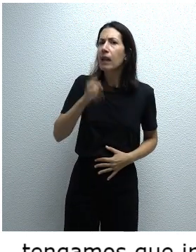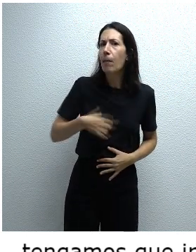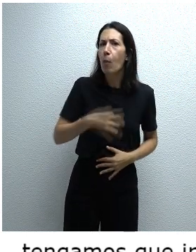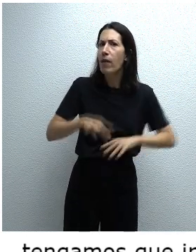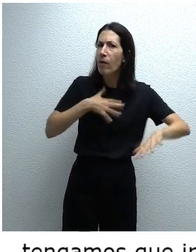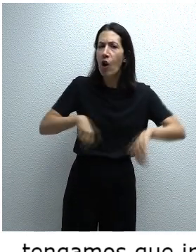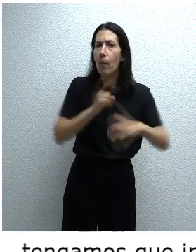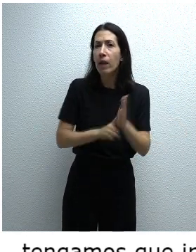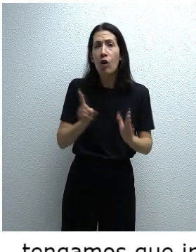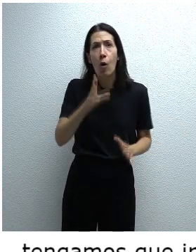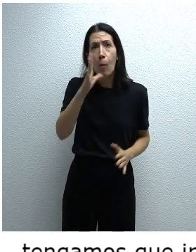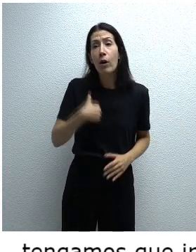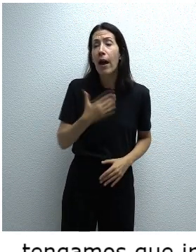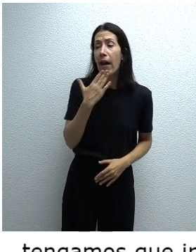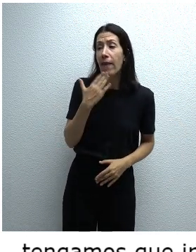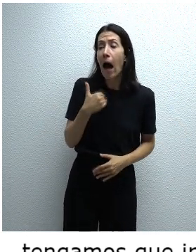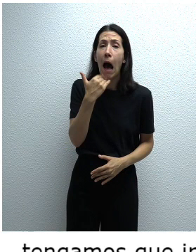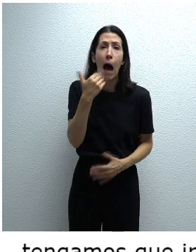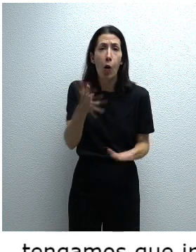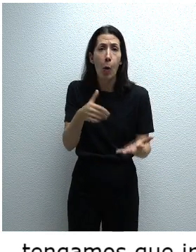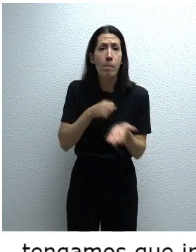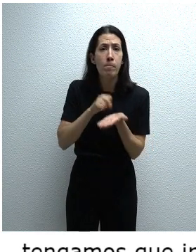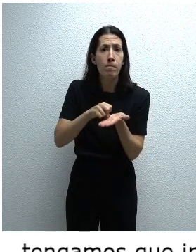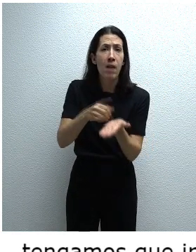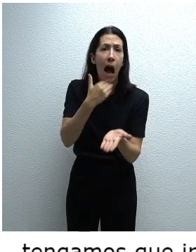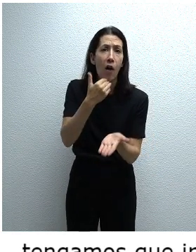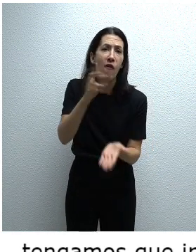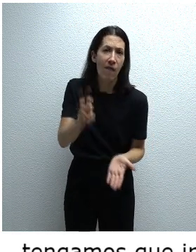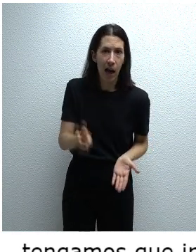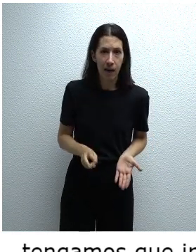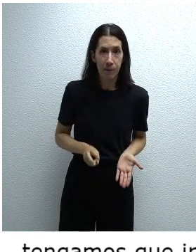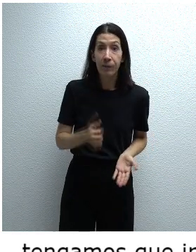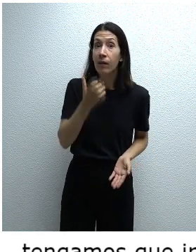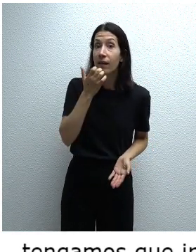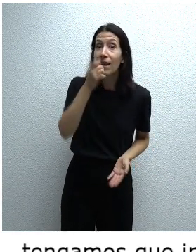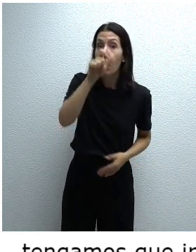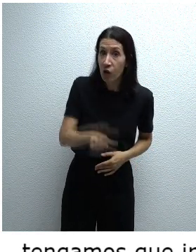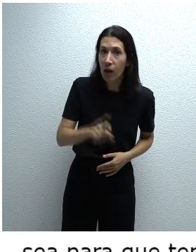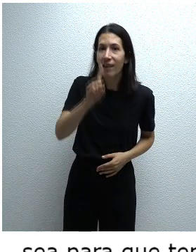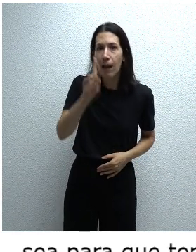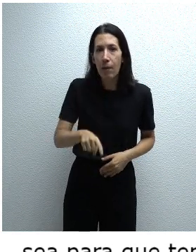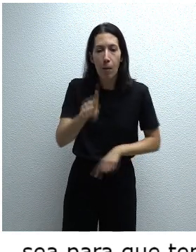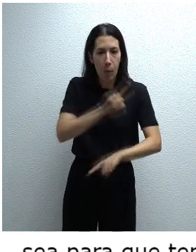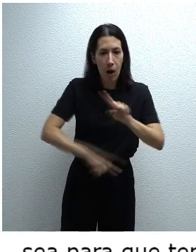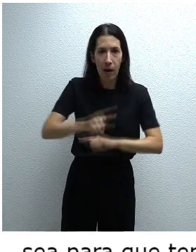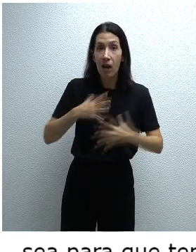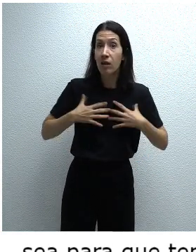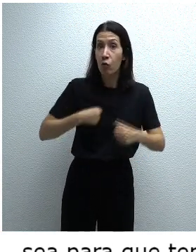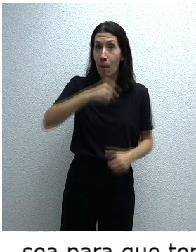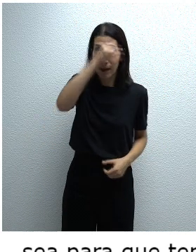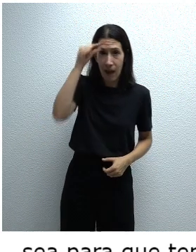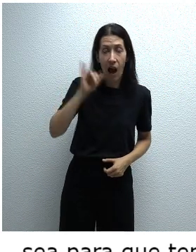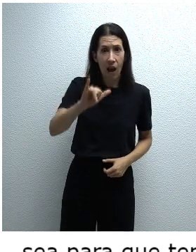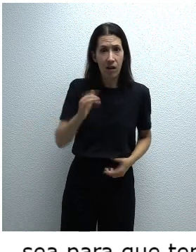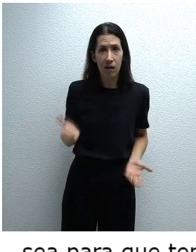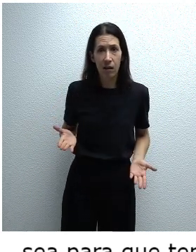porque para mi edad, con que camine más o menos está bien. Pues si encima esa persona tiene problemas de salud mental, es